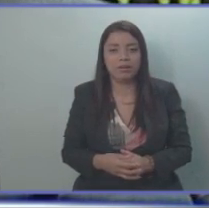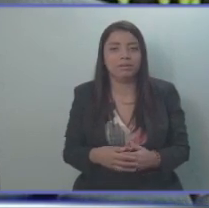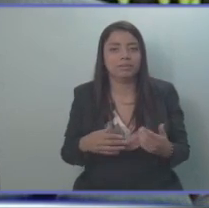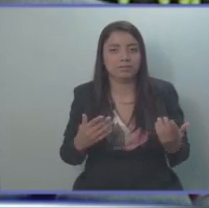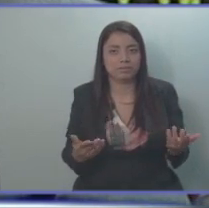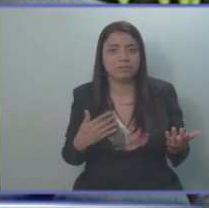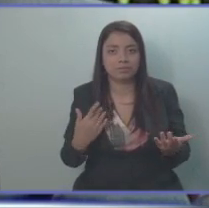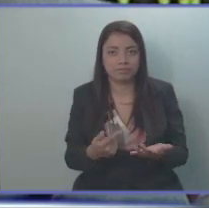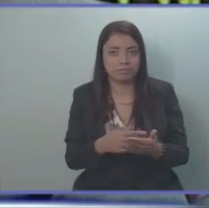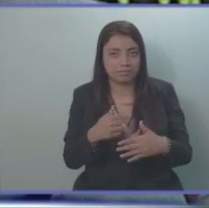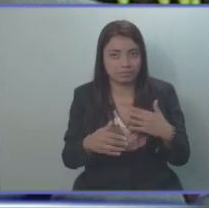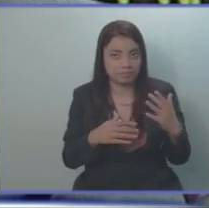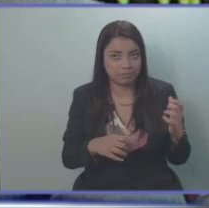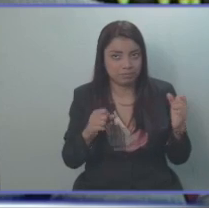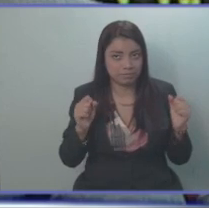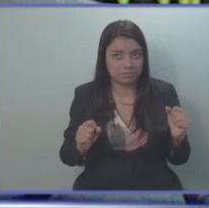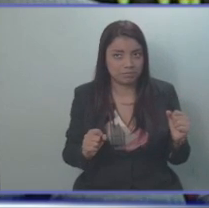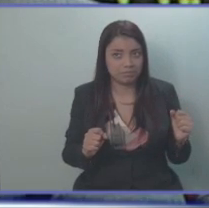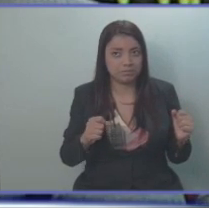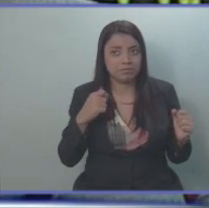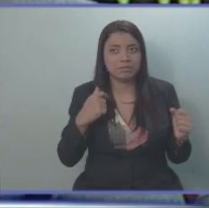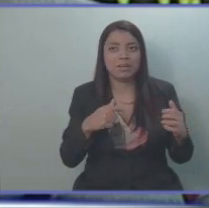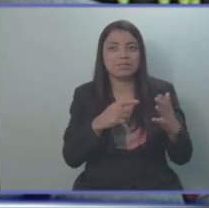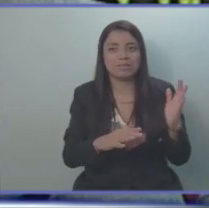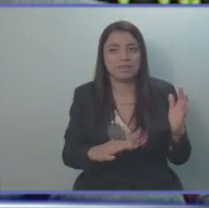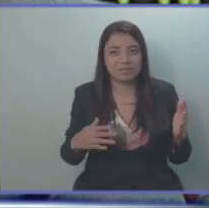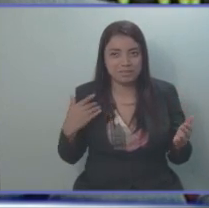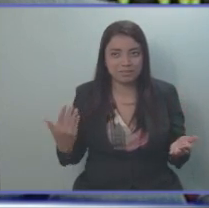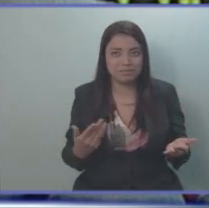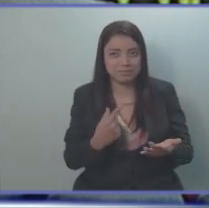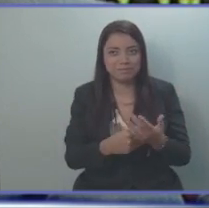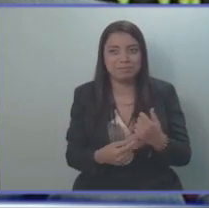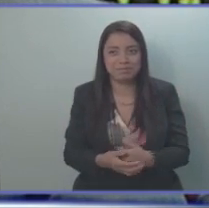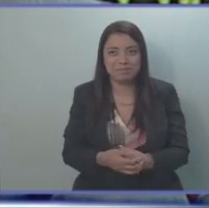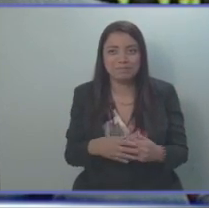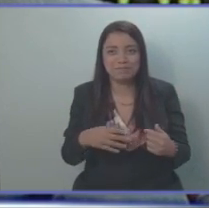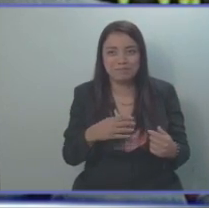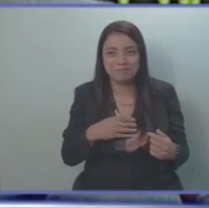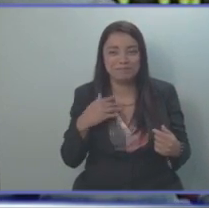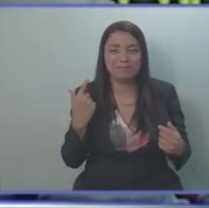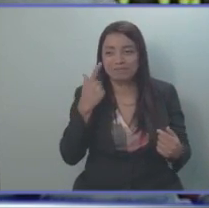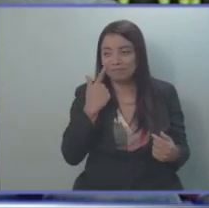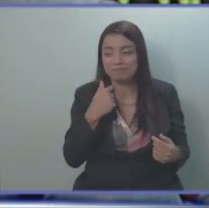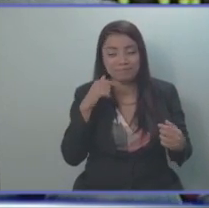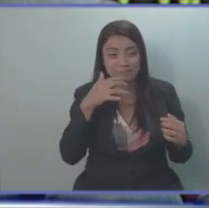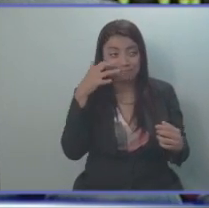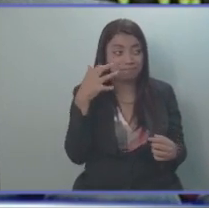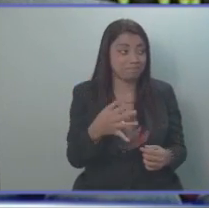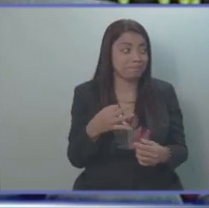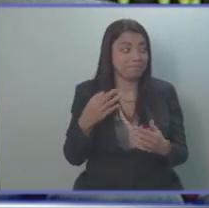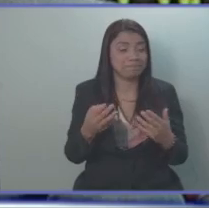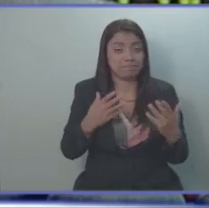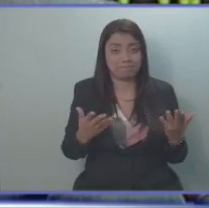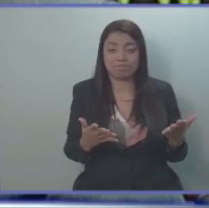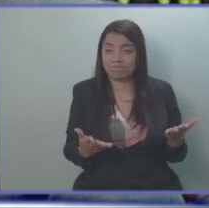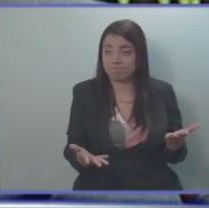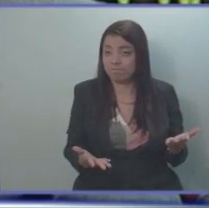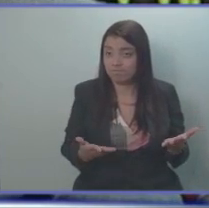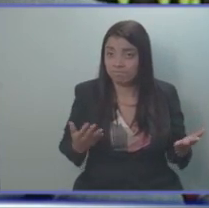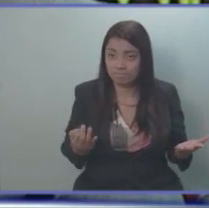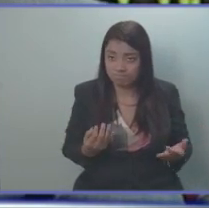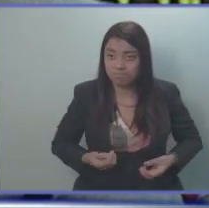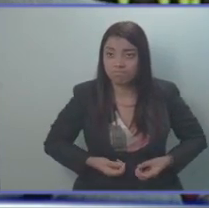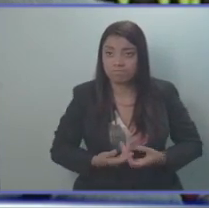Yo creo que el pronunciamiento es bueno. Tenemos que decir la verdad de lo que pasa,